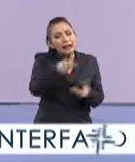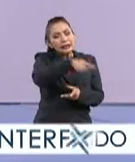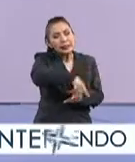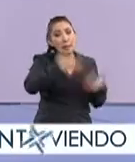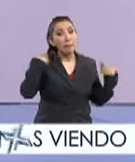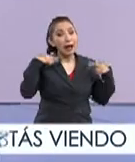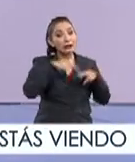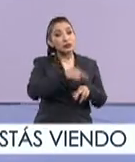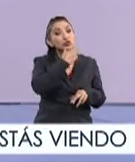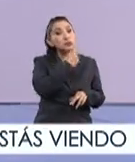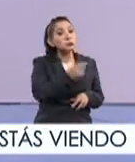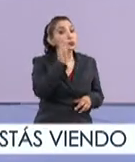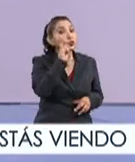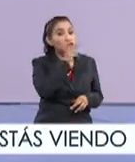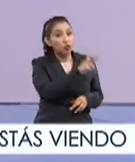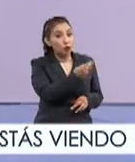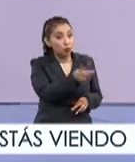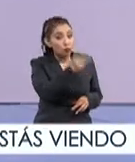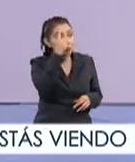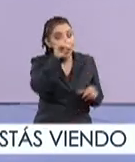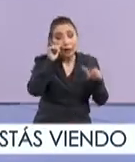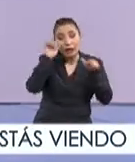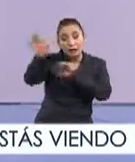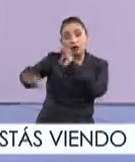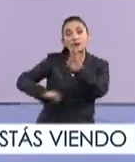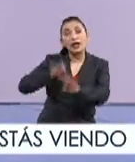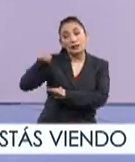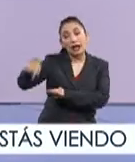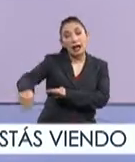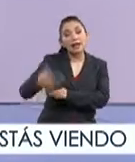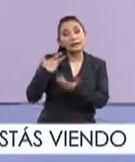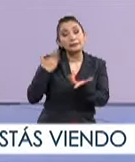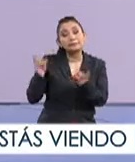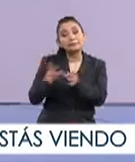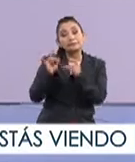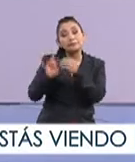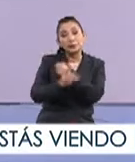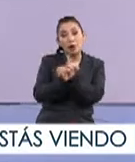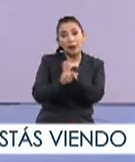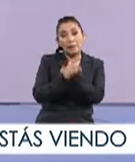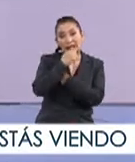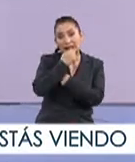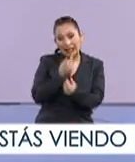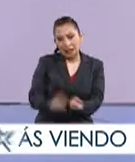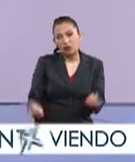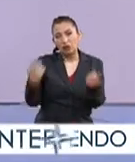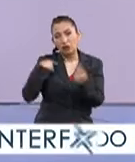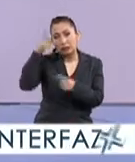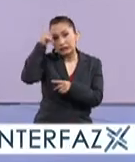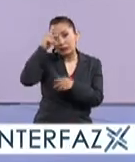las maestras y los maestros en la atención y el tratamiento a las incidencias desde el punto de vista